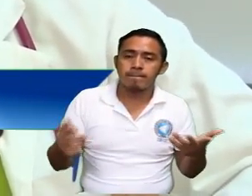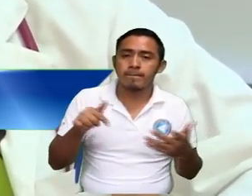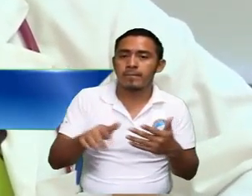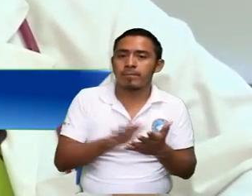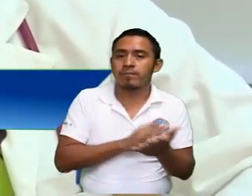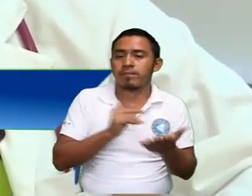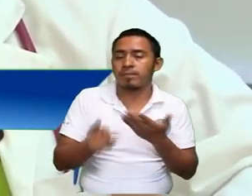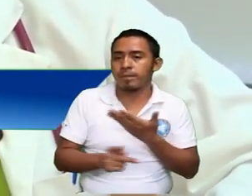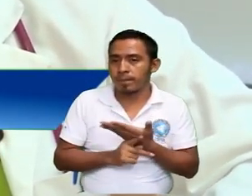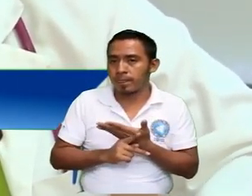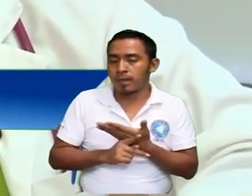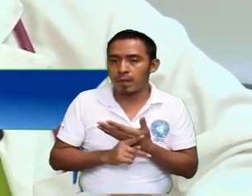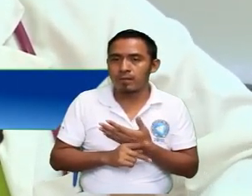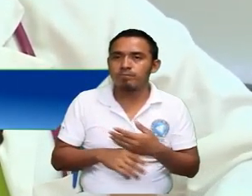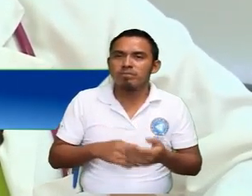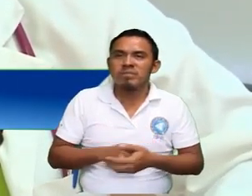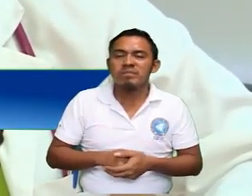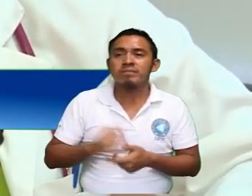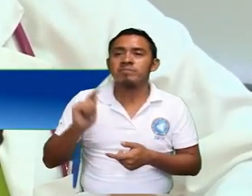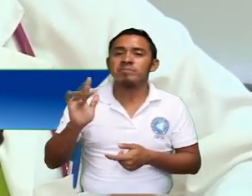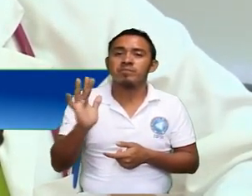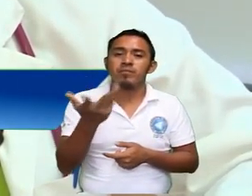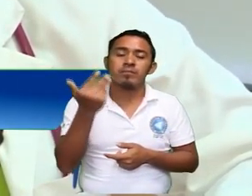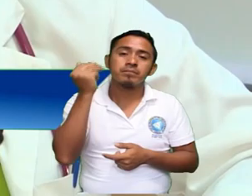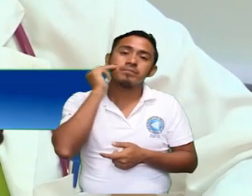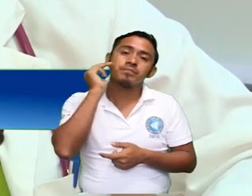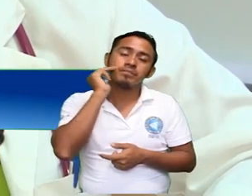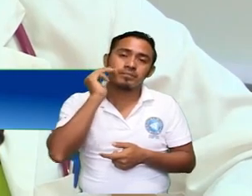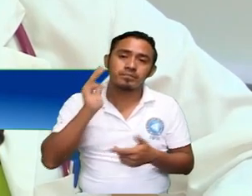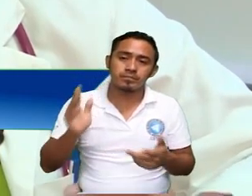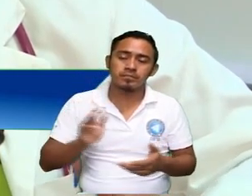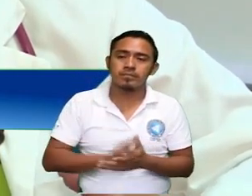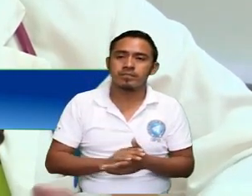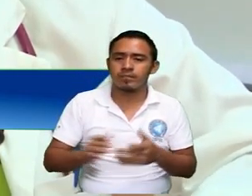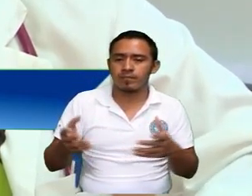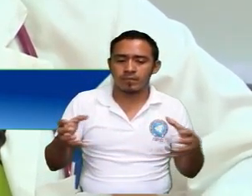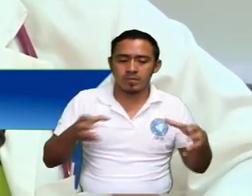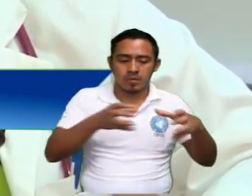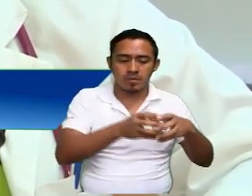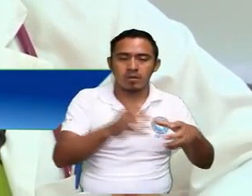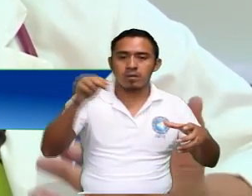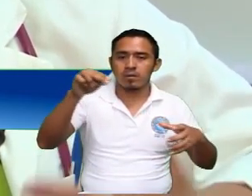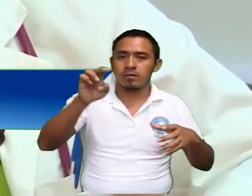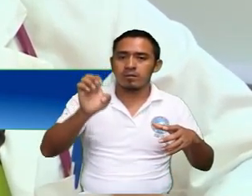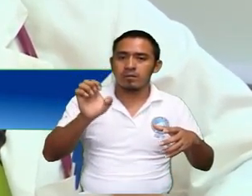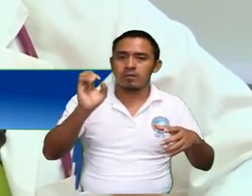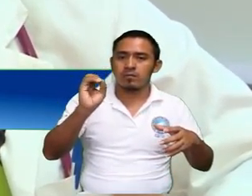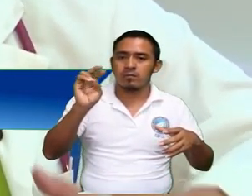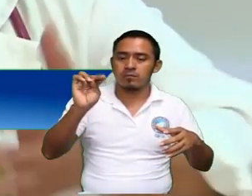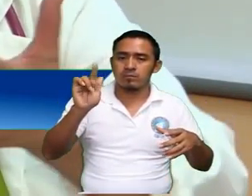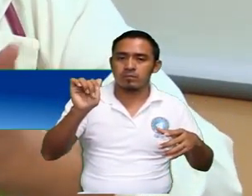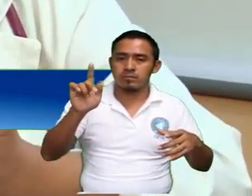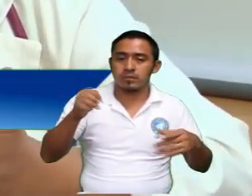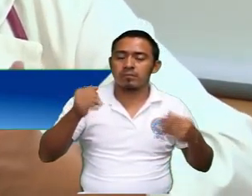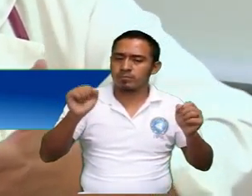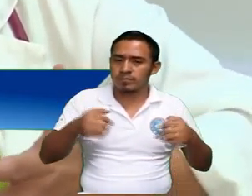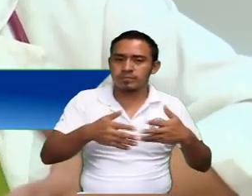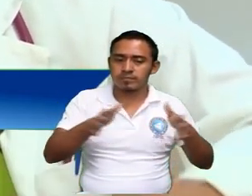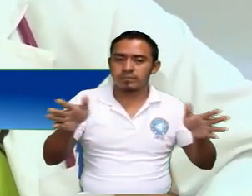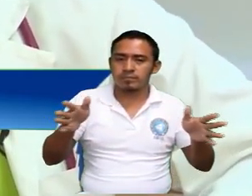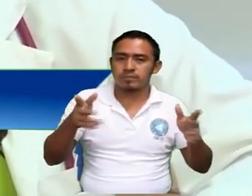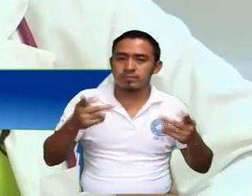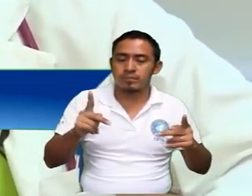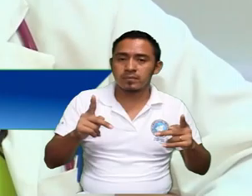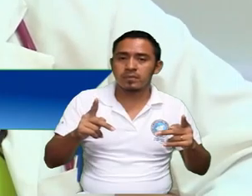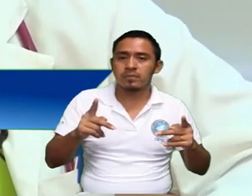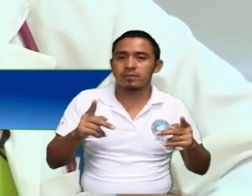programa. Entonces, con el programa, todas las mamás, la unidad neonatal nuestra tiene puertas abiertas, todo el mundo entra, pero